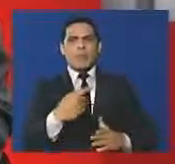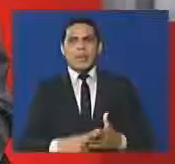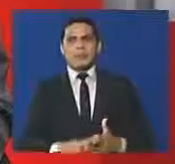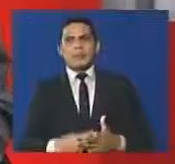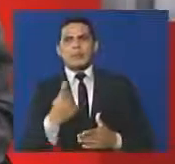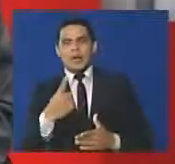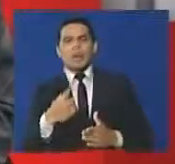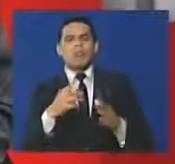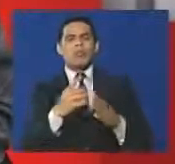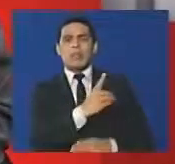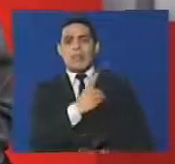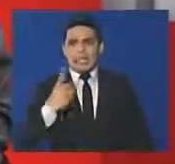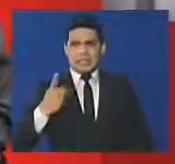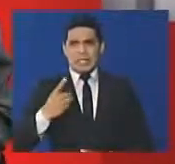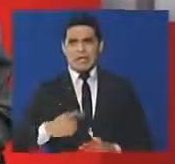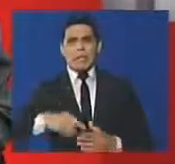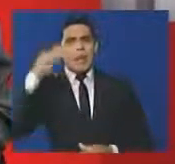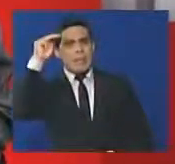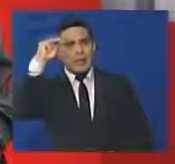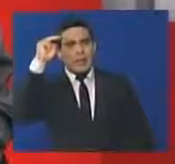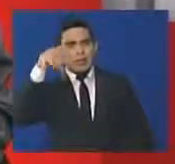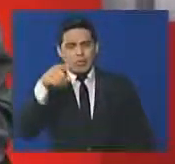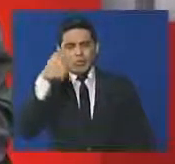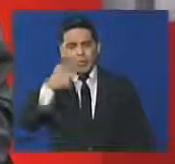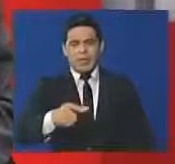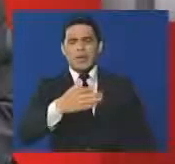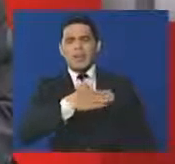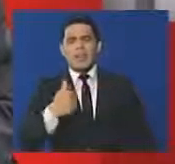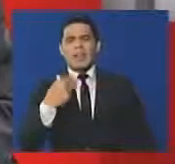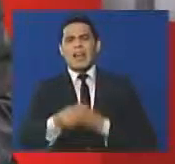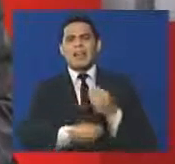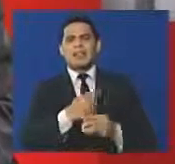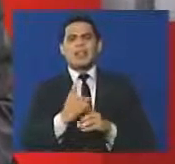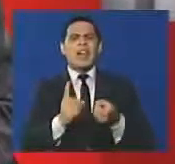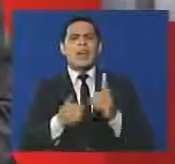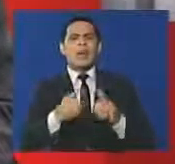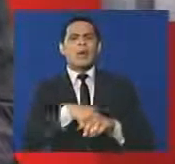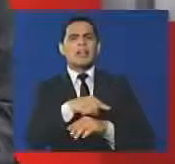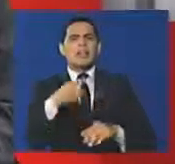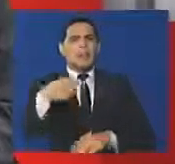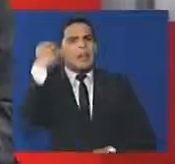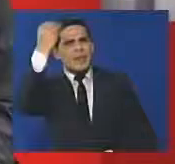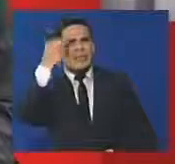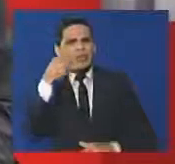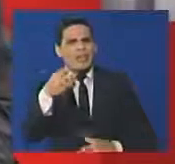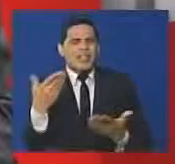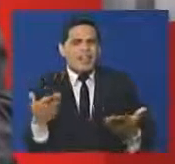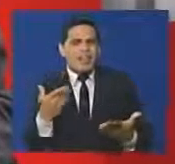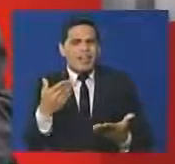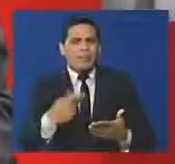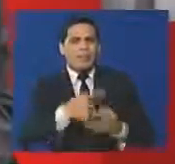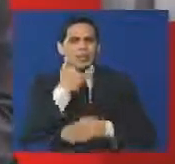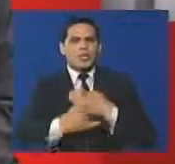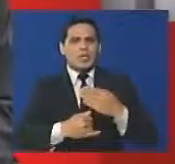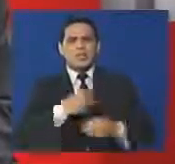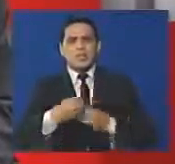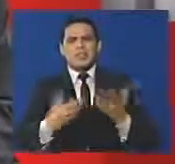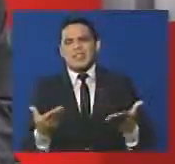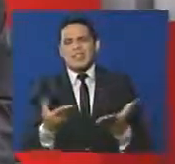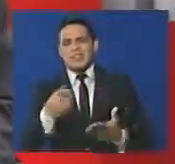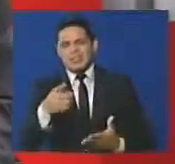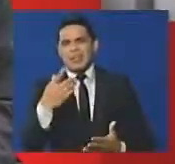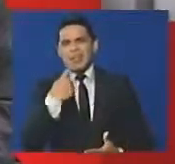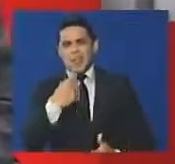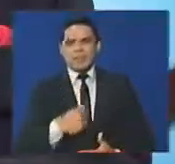un anhelo del maestro Angelo Pagliuca de realizar algo en este momento. ¿Está pensando en qué está pensando en este momento? ¿En hacer, por